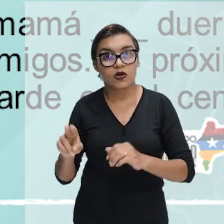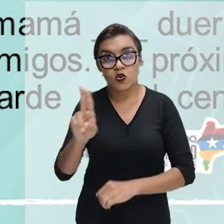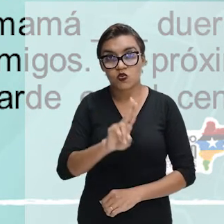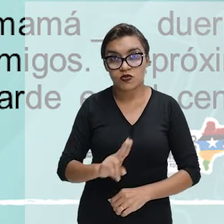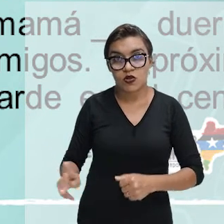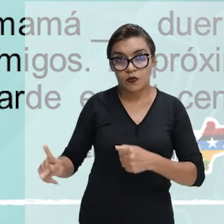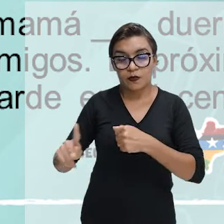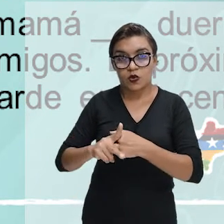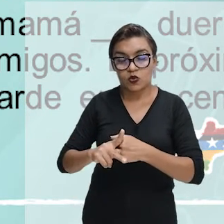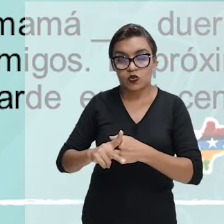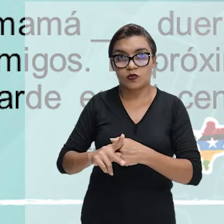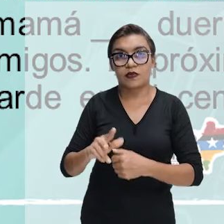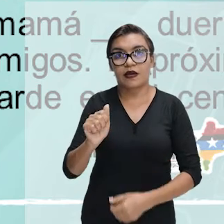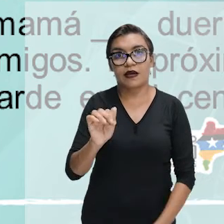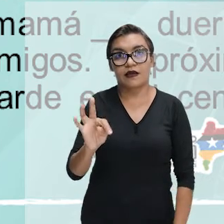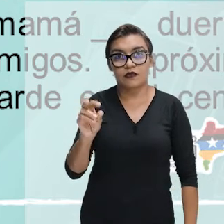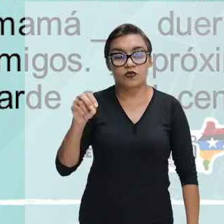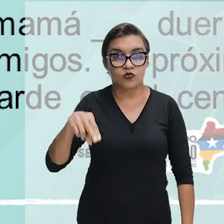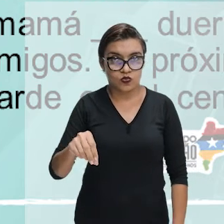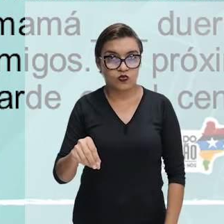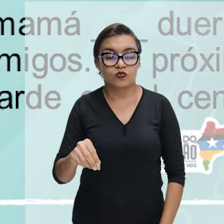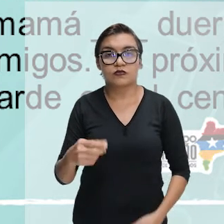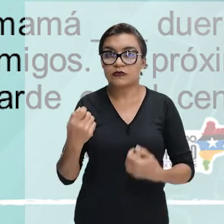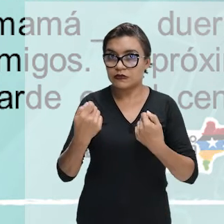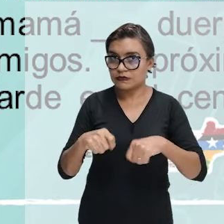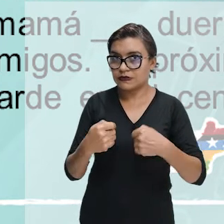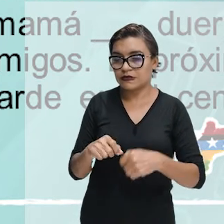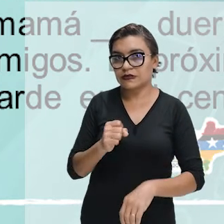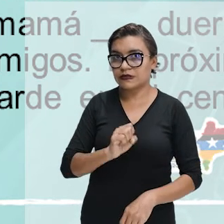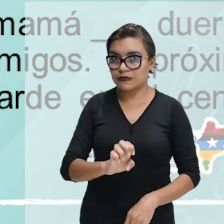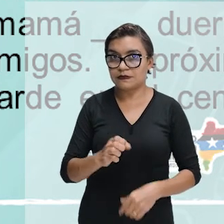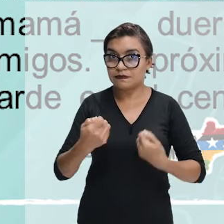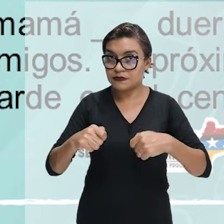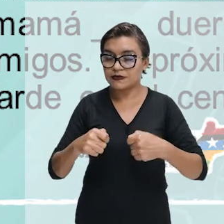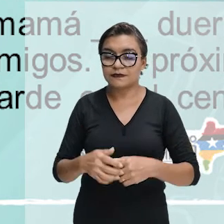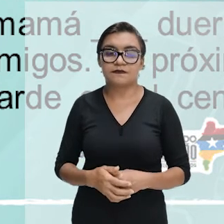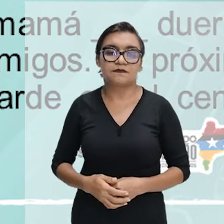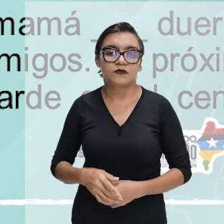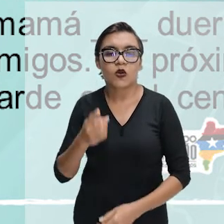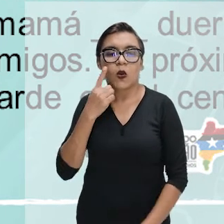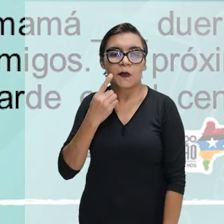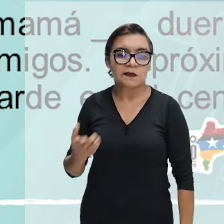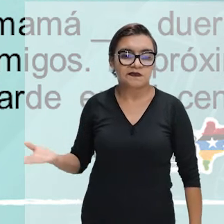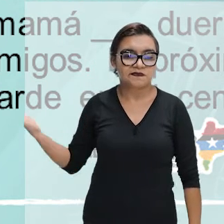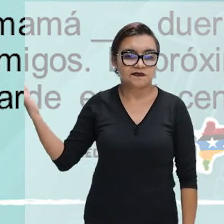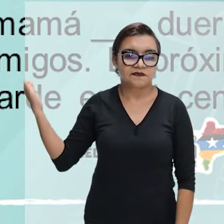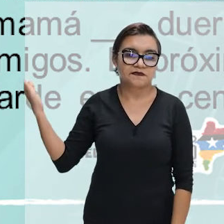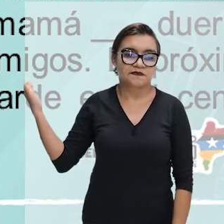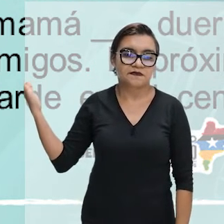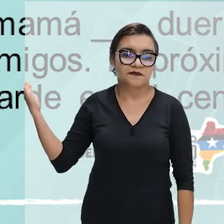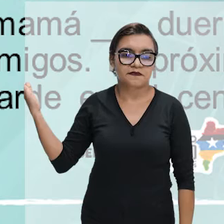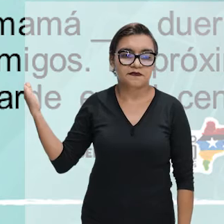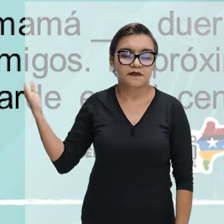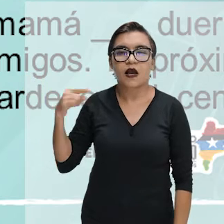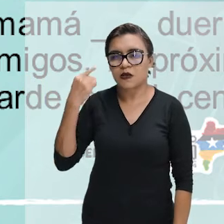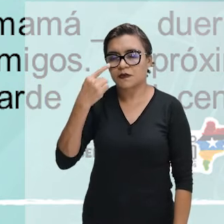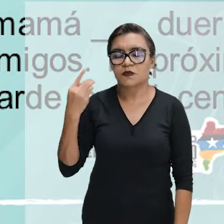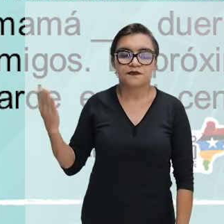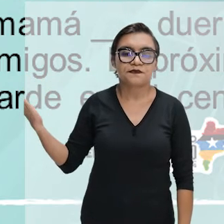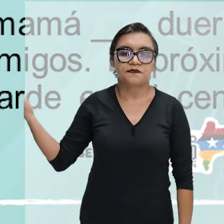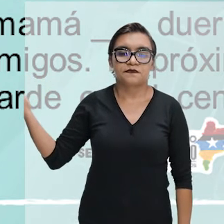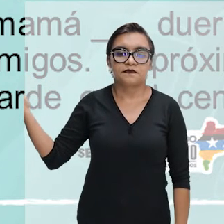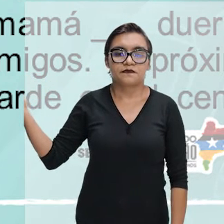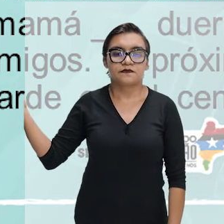corretos quando for necessário. Tem aqui, olá, eu llamo Silvina e te vou